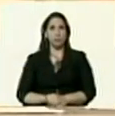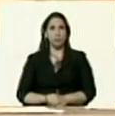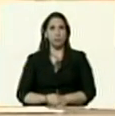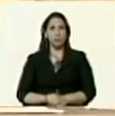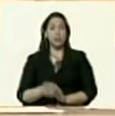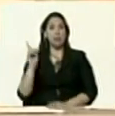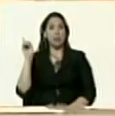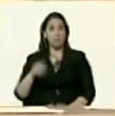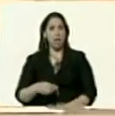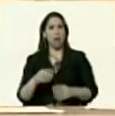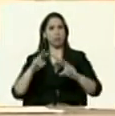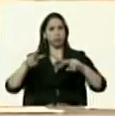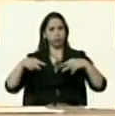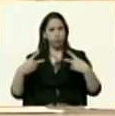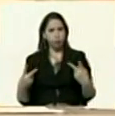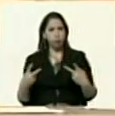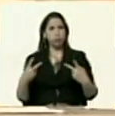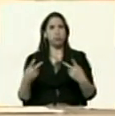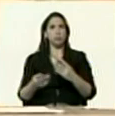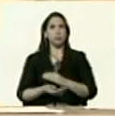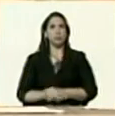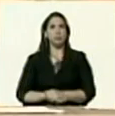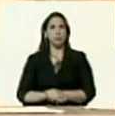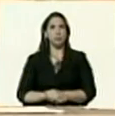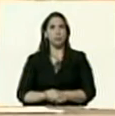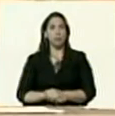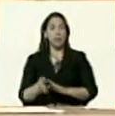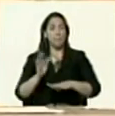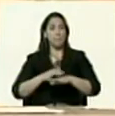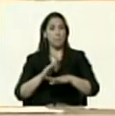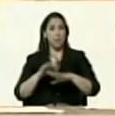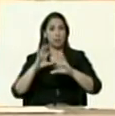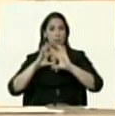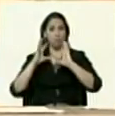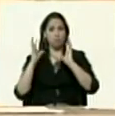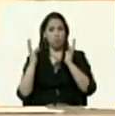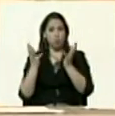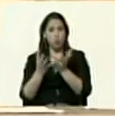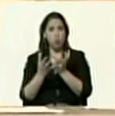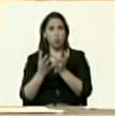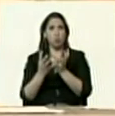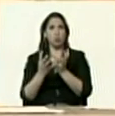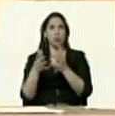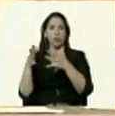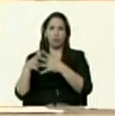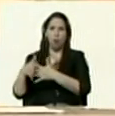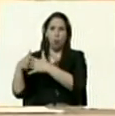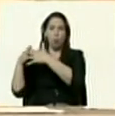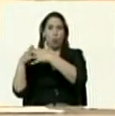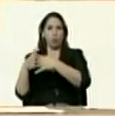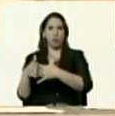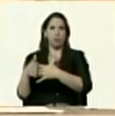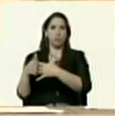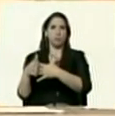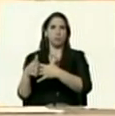también actualizadas y actualizados sobre lo que pasa en el mundo y en Estados Unidos en particular.